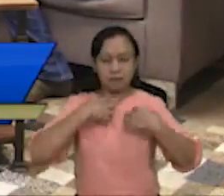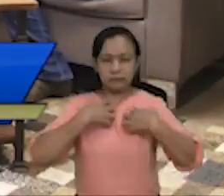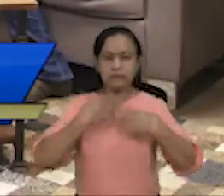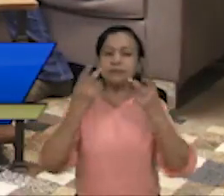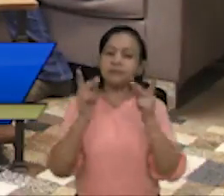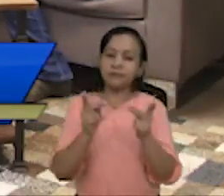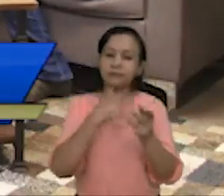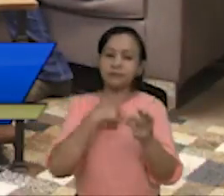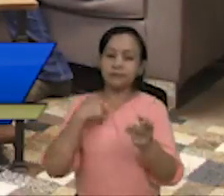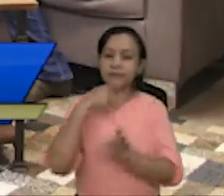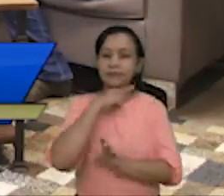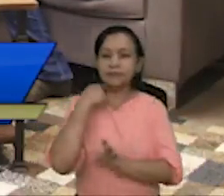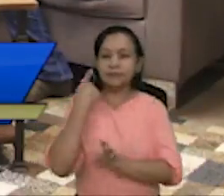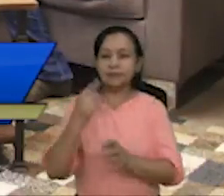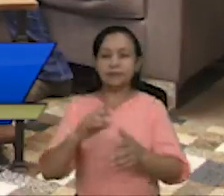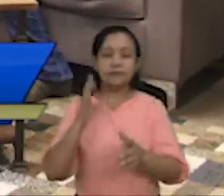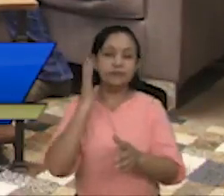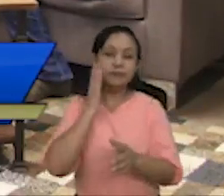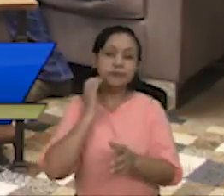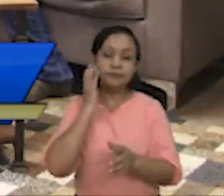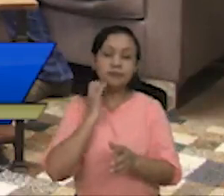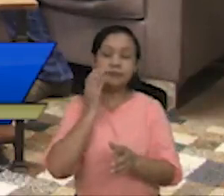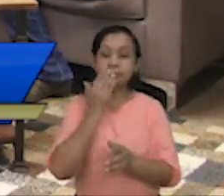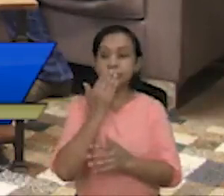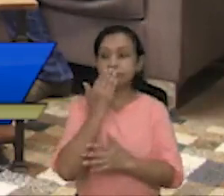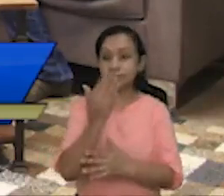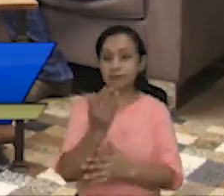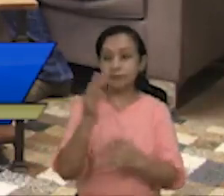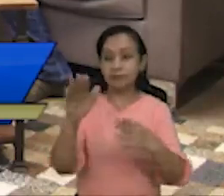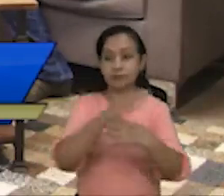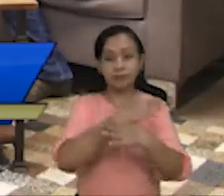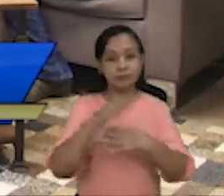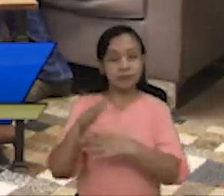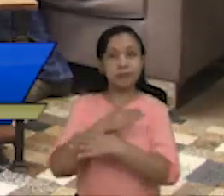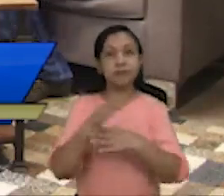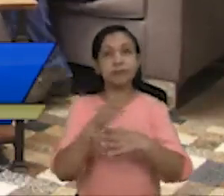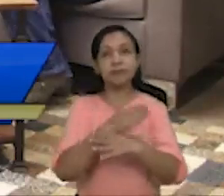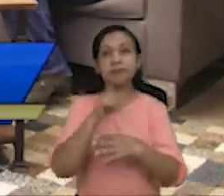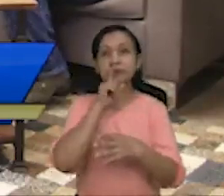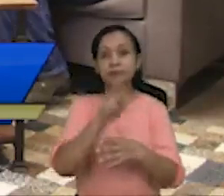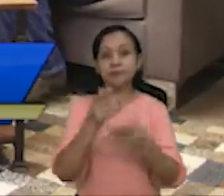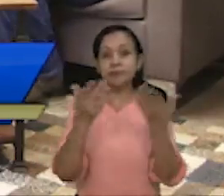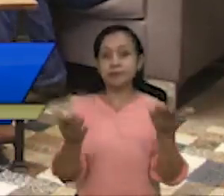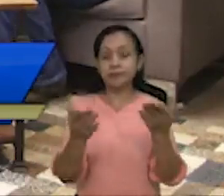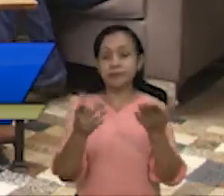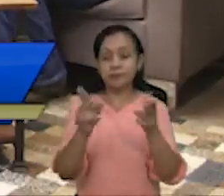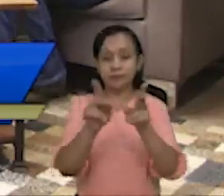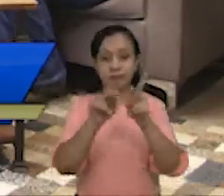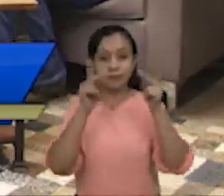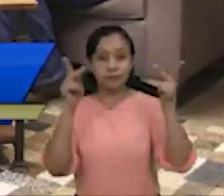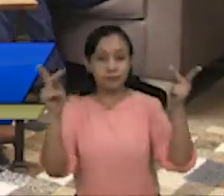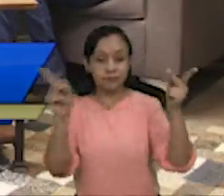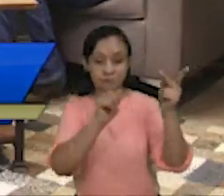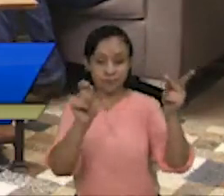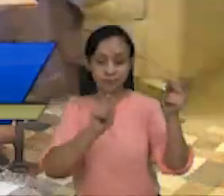está ocurriendo. Sí. Claro. Desde que la experiencia ha sido muy buena, ha sido diversa, porque ahí me gusta más la prensa escrita, y por eso estuve